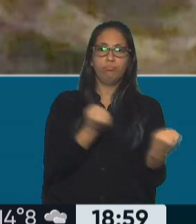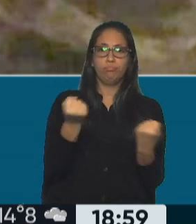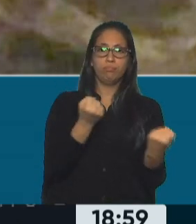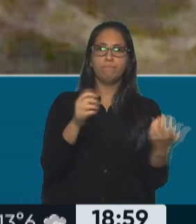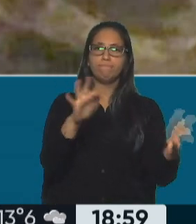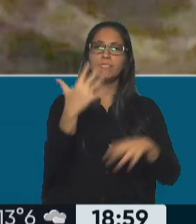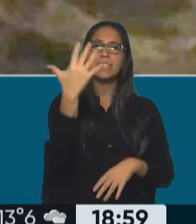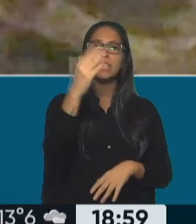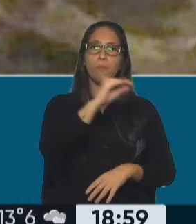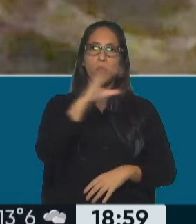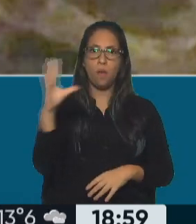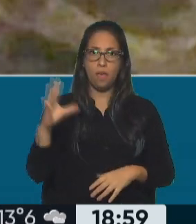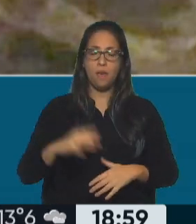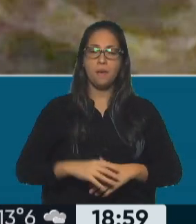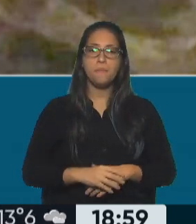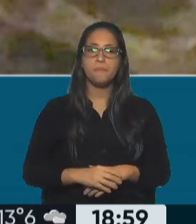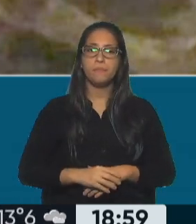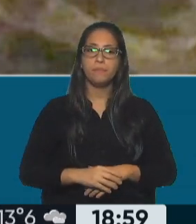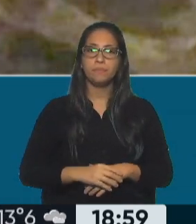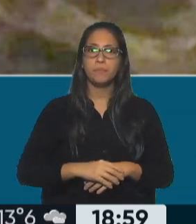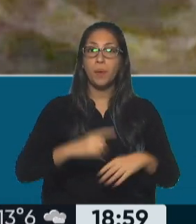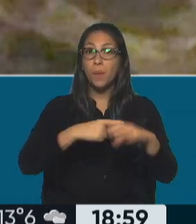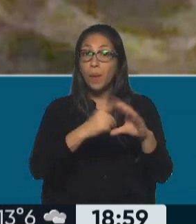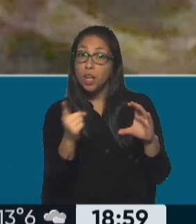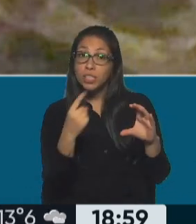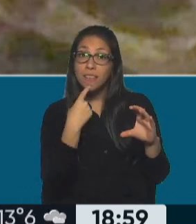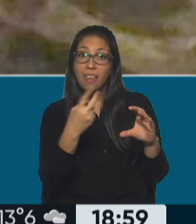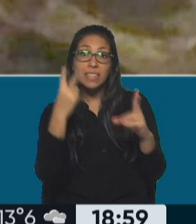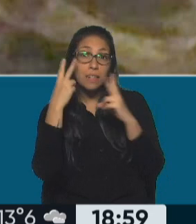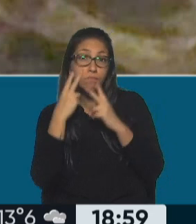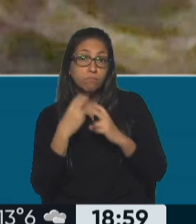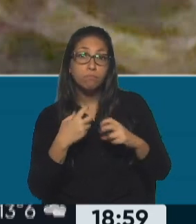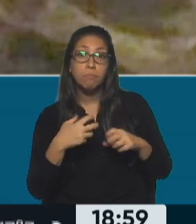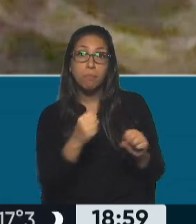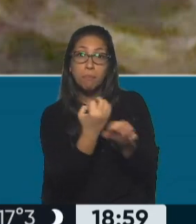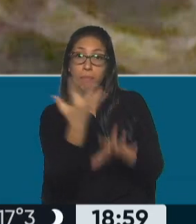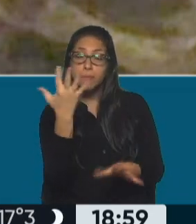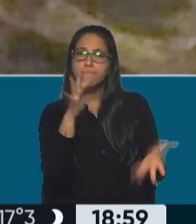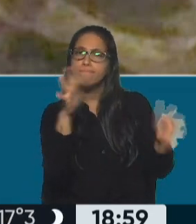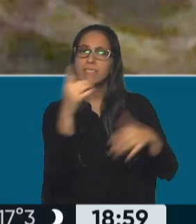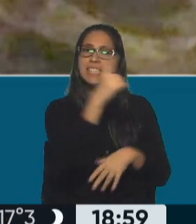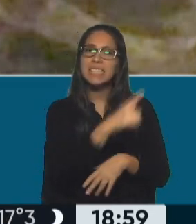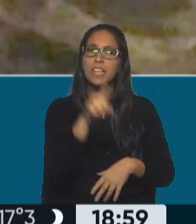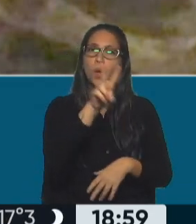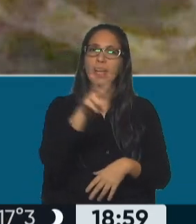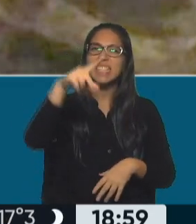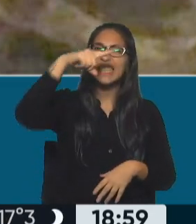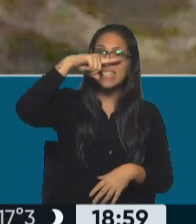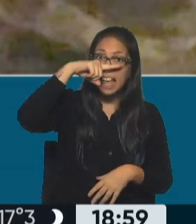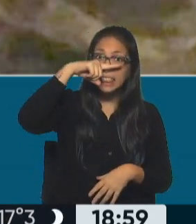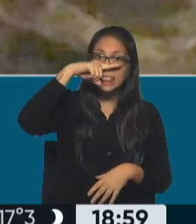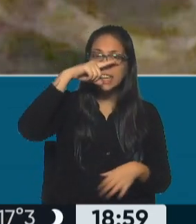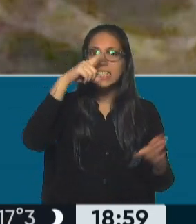las cinco de la madrugada la velocidad según el peritaje o si lo entre 127 y